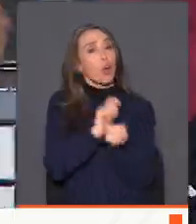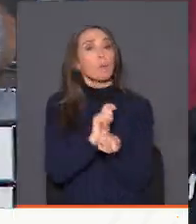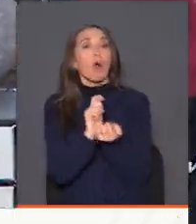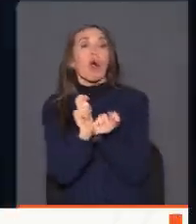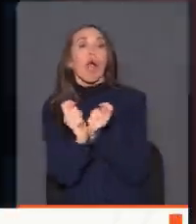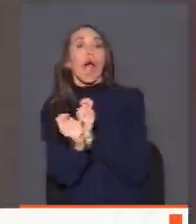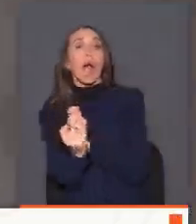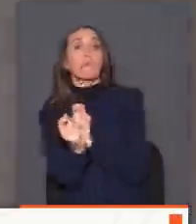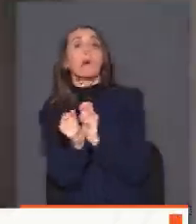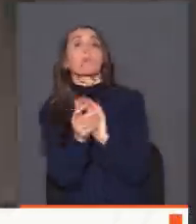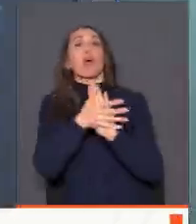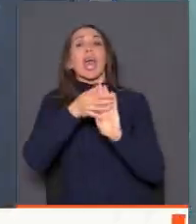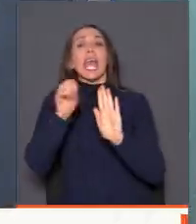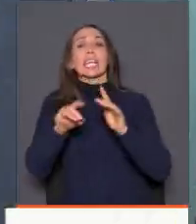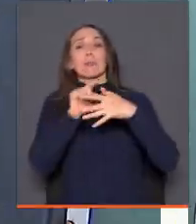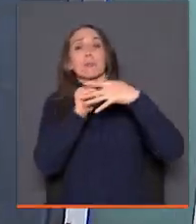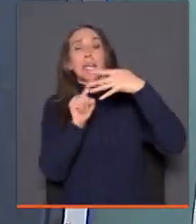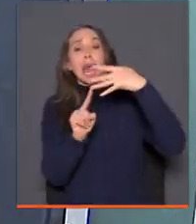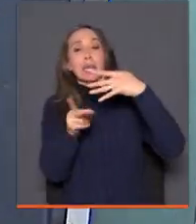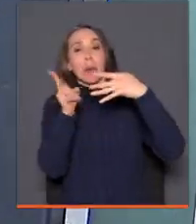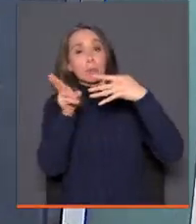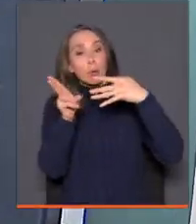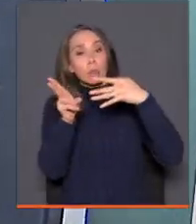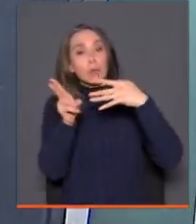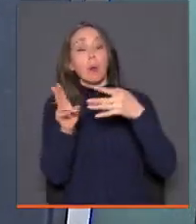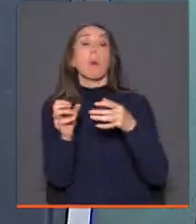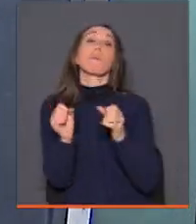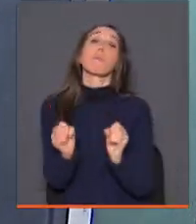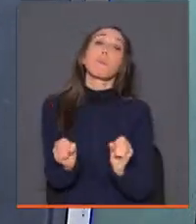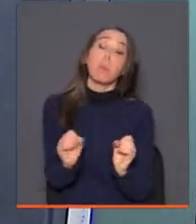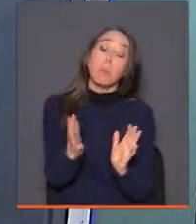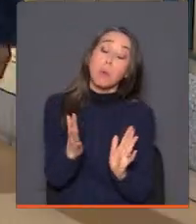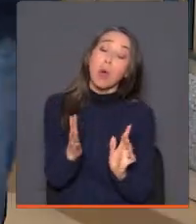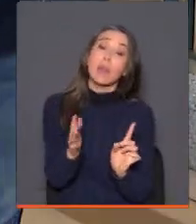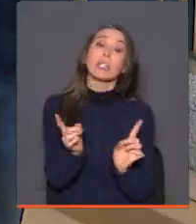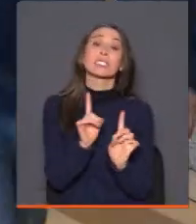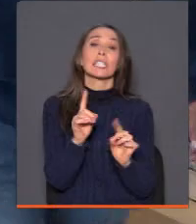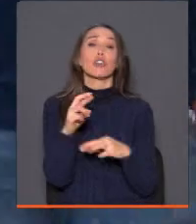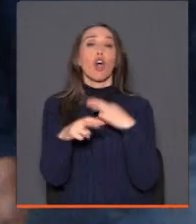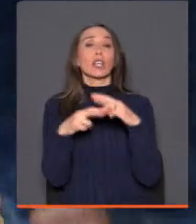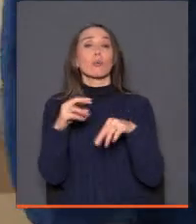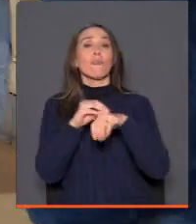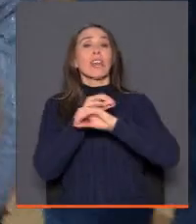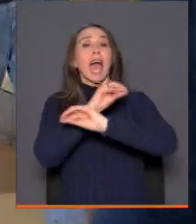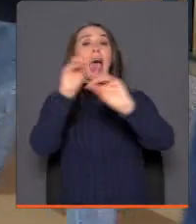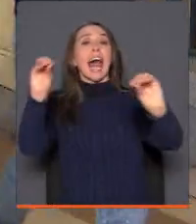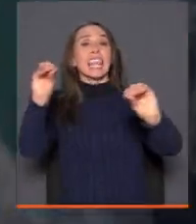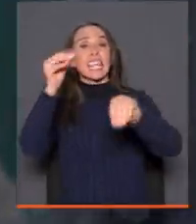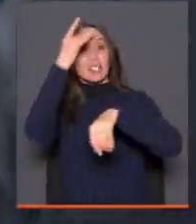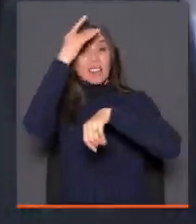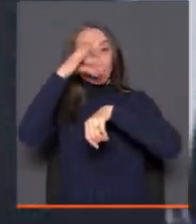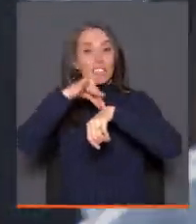posible eliminación de las restricciones, algo que podría ocurrir de no renovarse la alerta sanitaria,